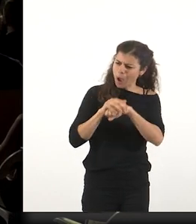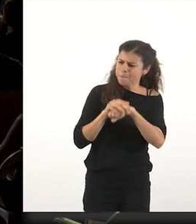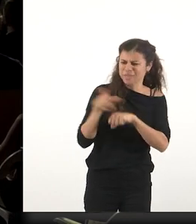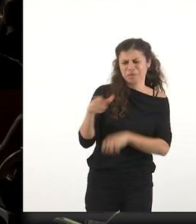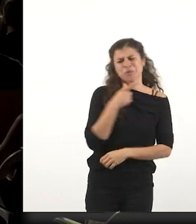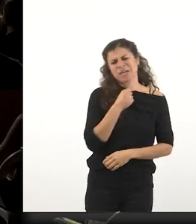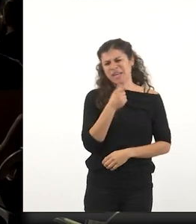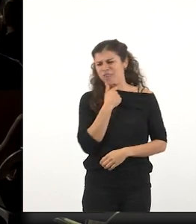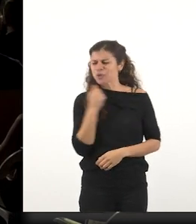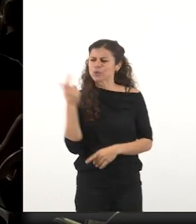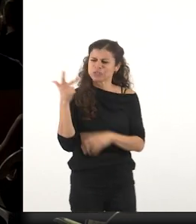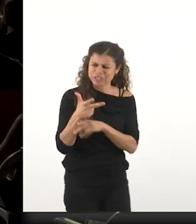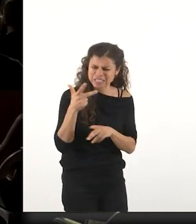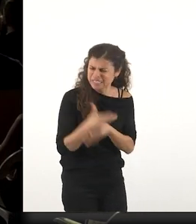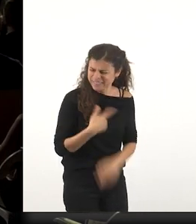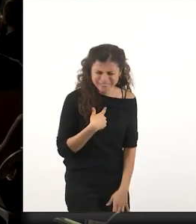chistes? Yo es que me meo con...